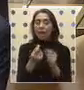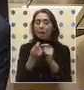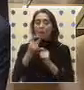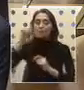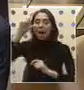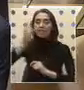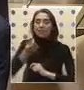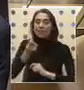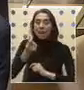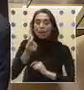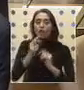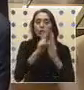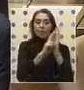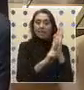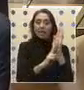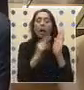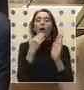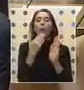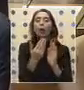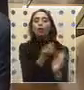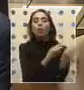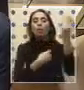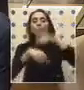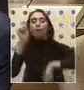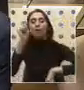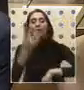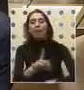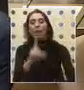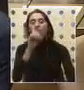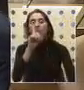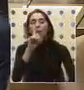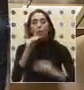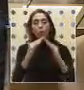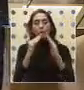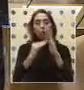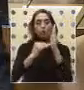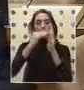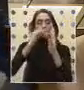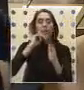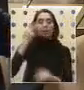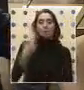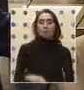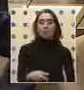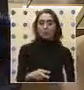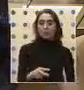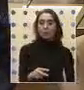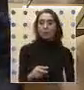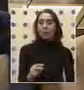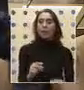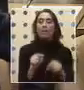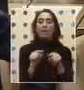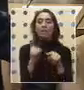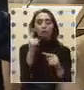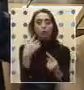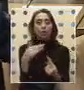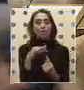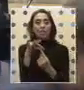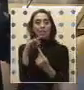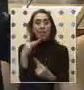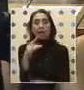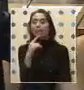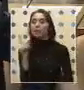que se determine conforme a las reglas señaladas cuando provenga de la enajenación del único bien raíz de la propiedad. Y he ahí la clave.